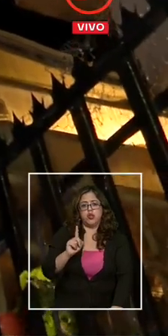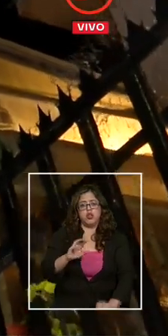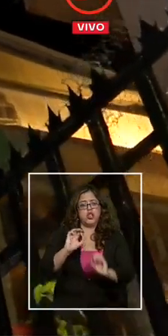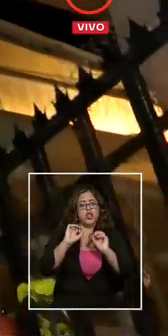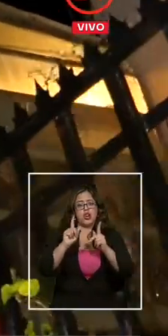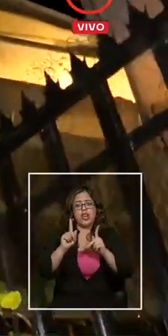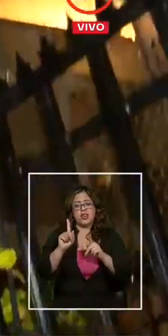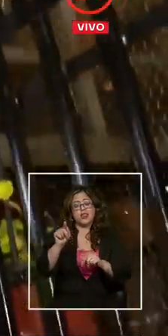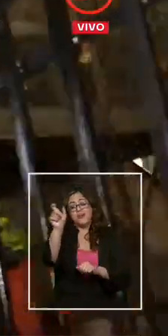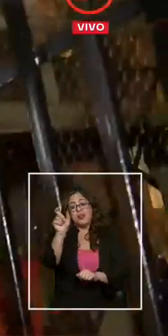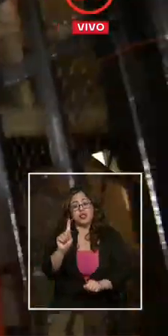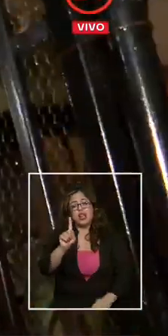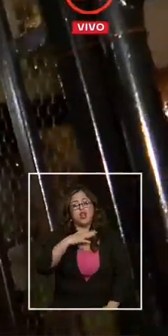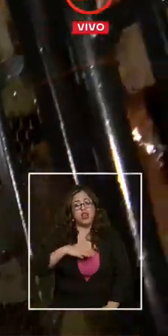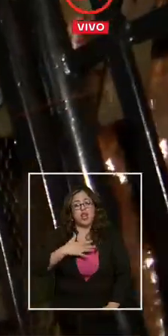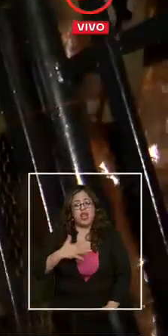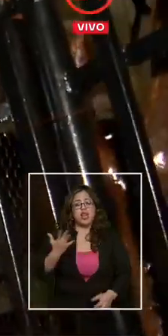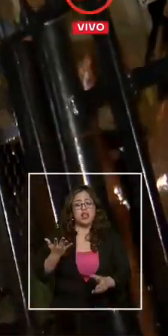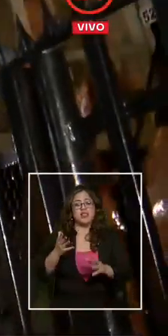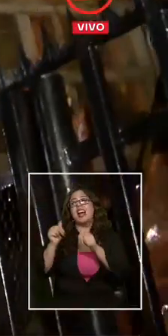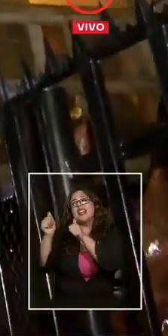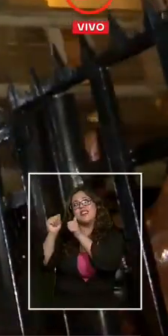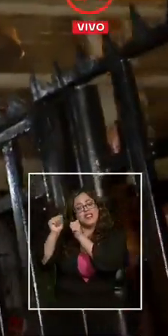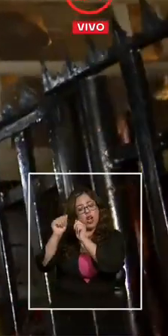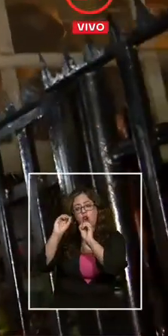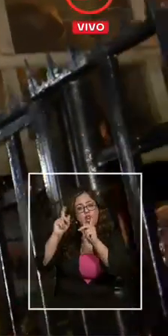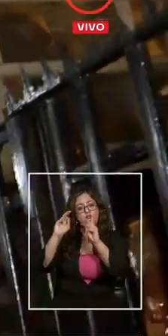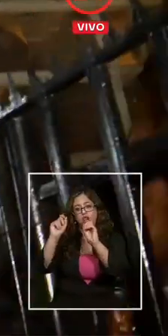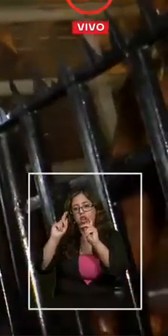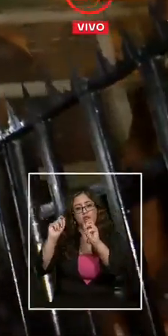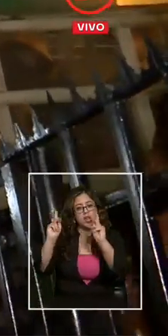Que no. Constanza no quiere, dice. Ya, está bien.